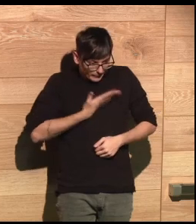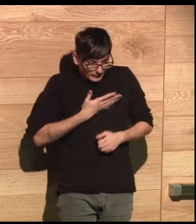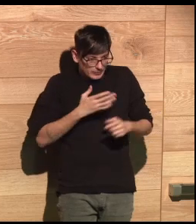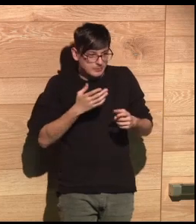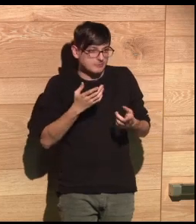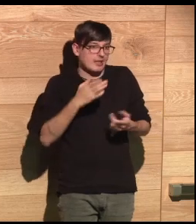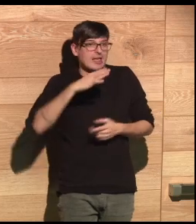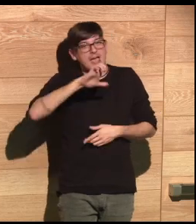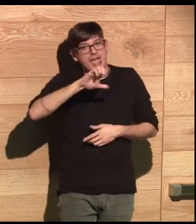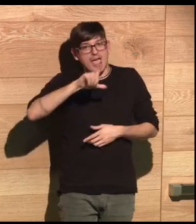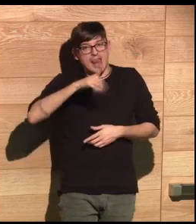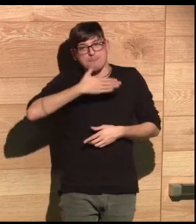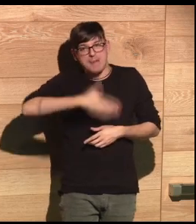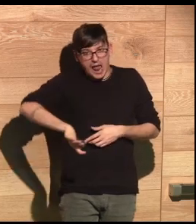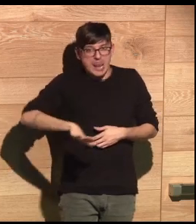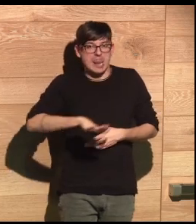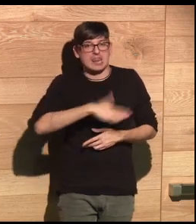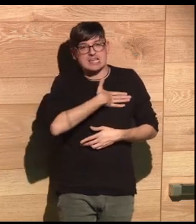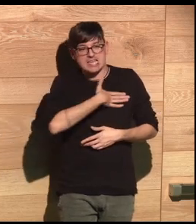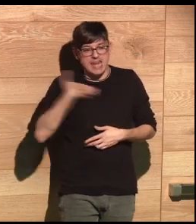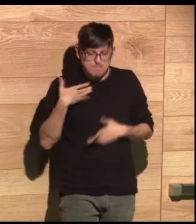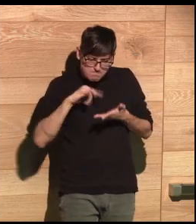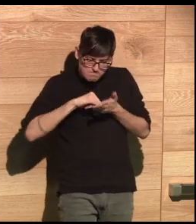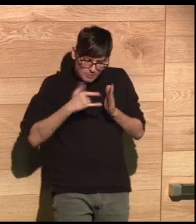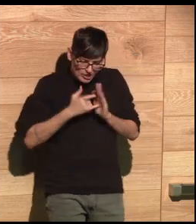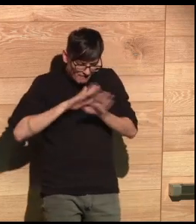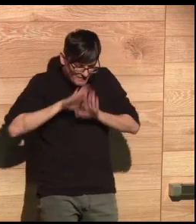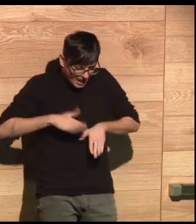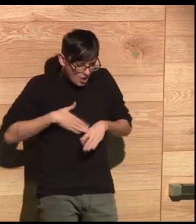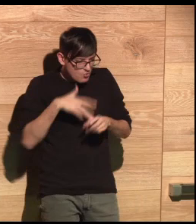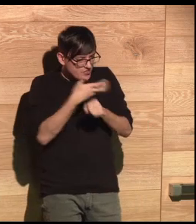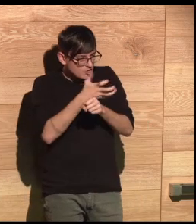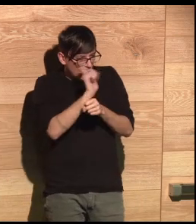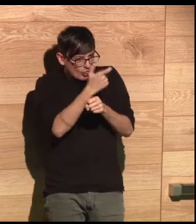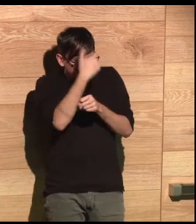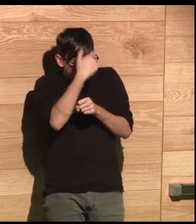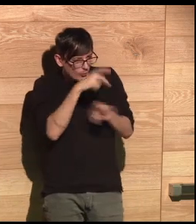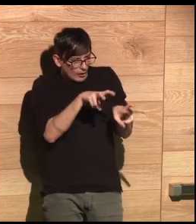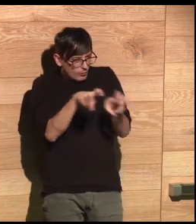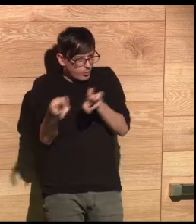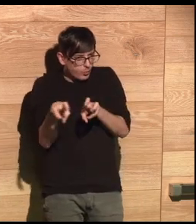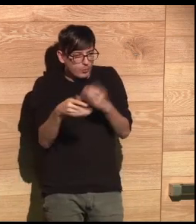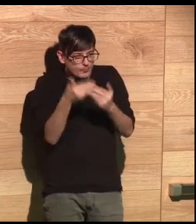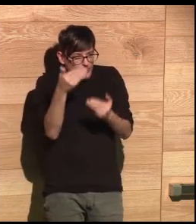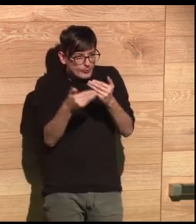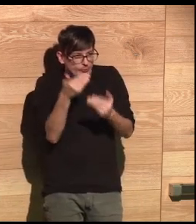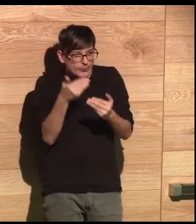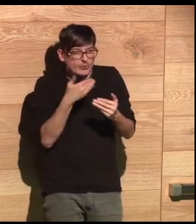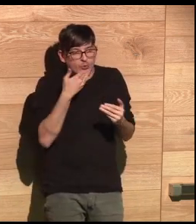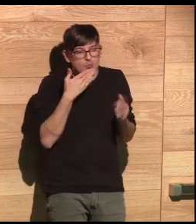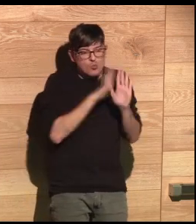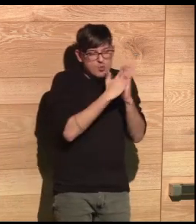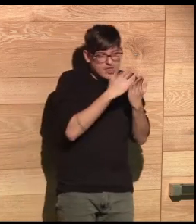querer. Será mi proyecto final, un disco conceptual, una novela cantada en un libro